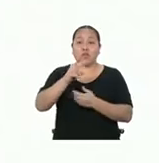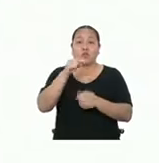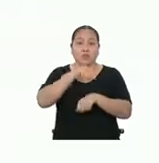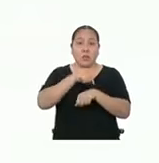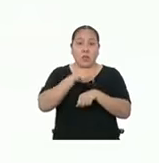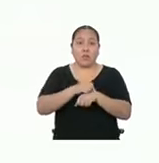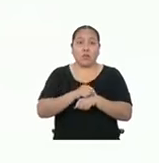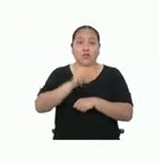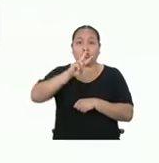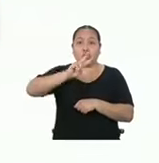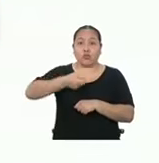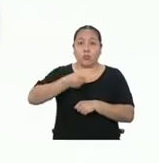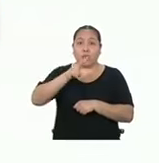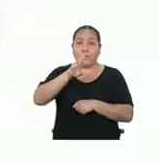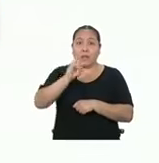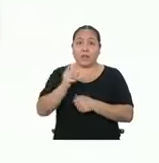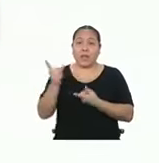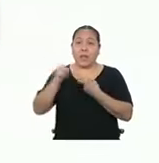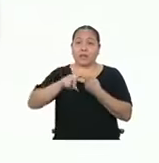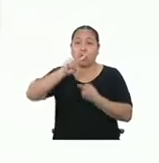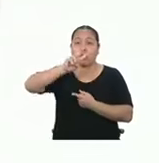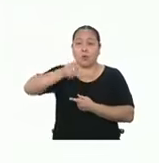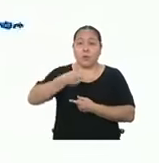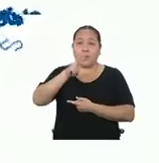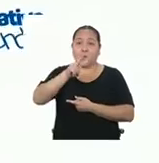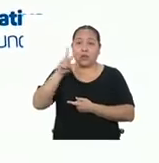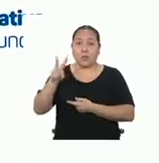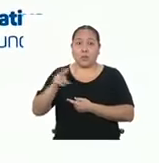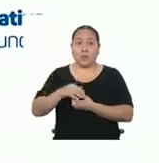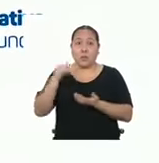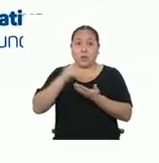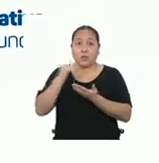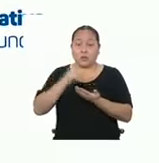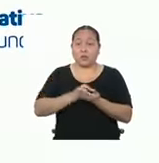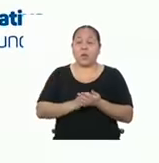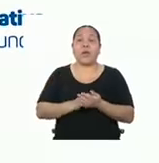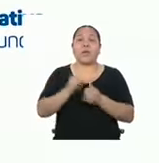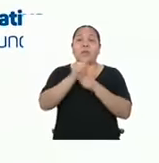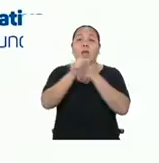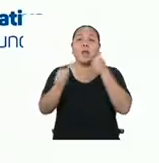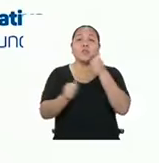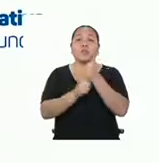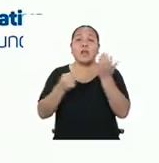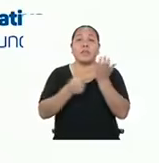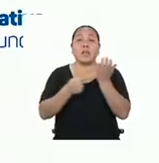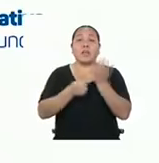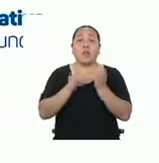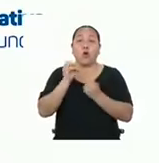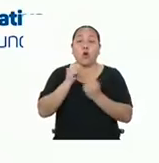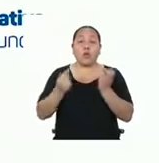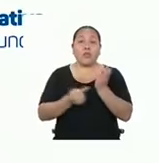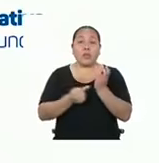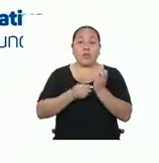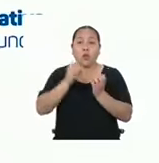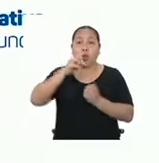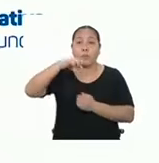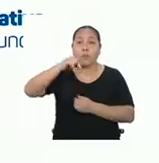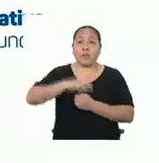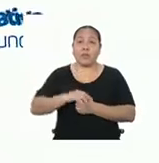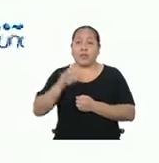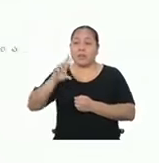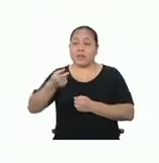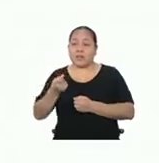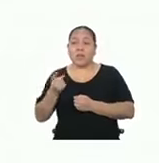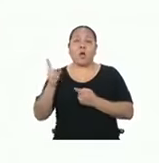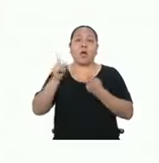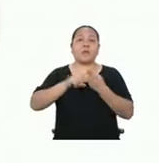estudio Del 2020 al 2022 Para estudios de programas de formación de auxiliar técnico o técnico operativo Del tercer al